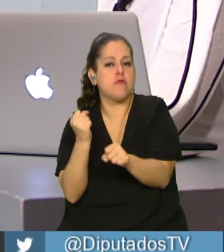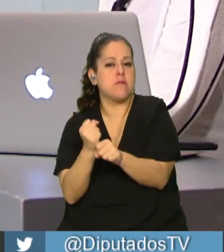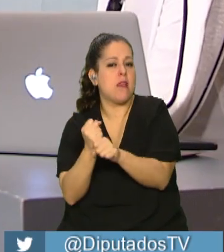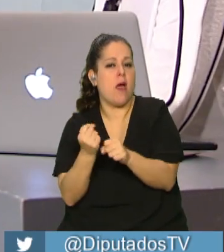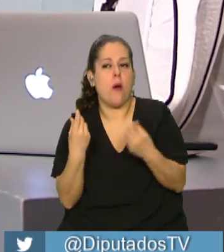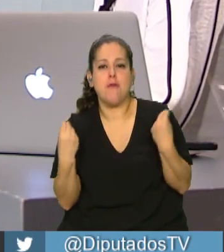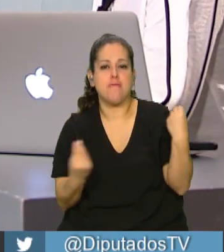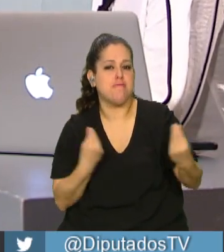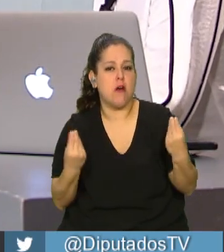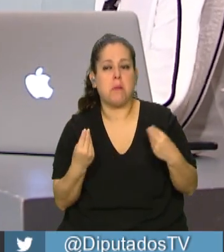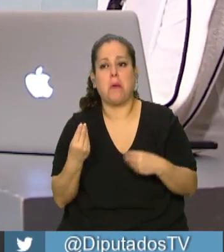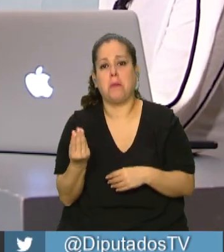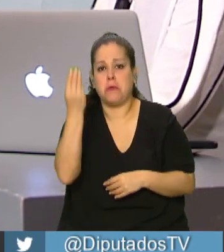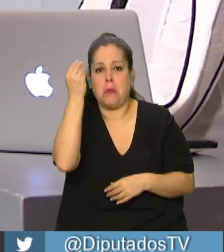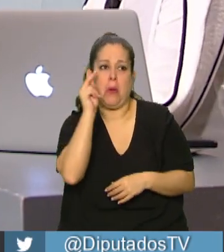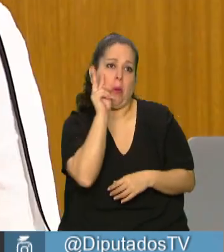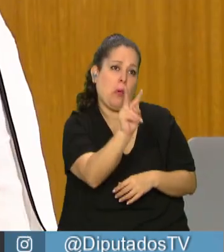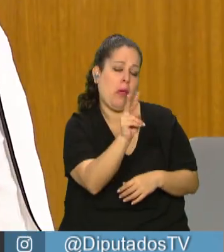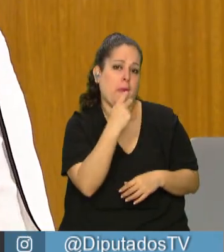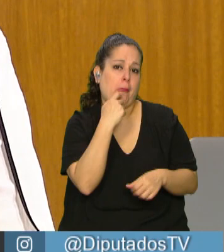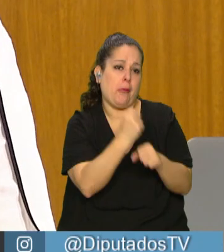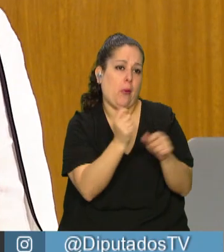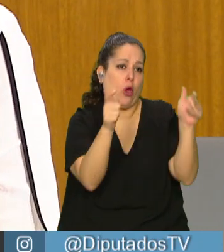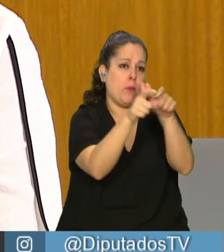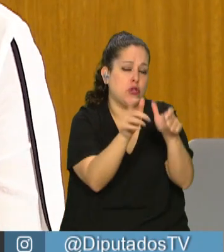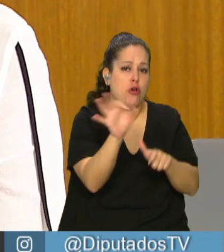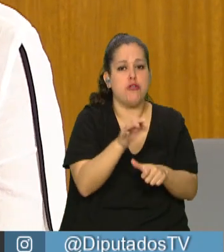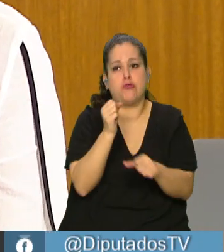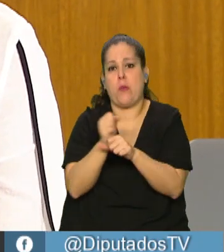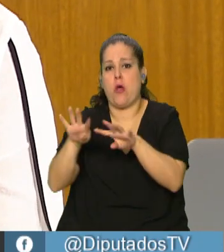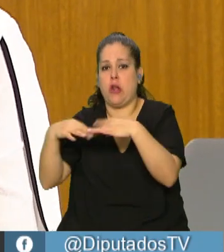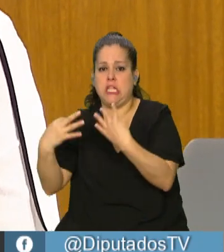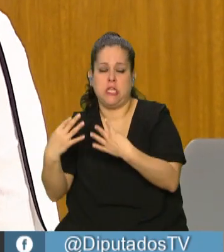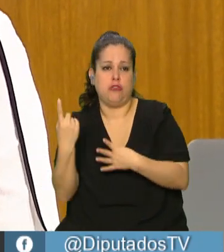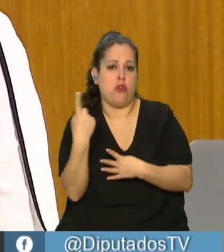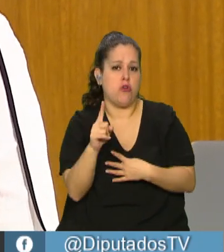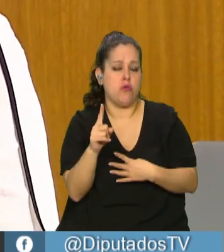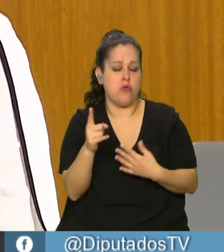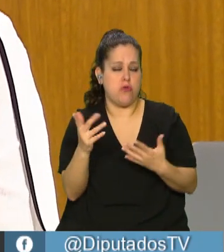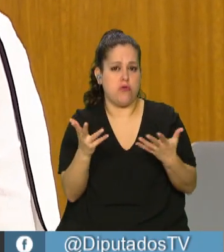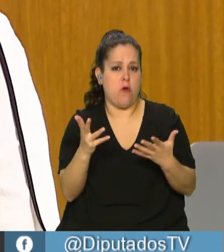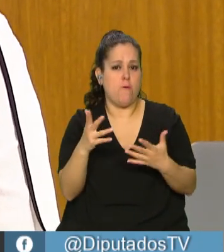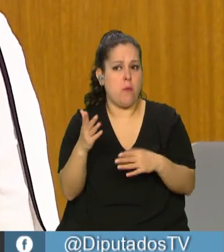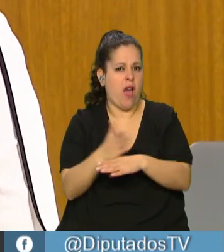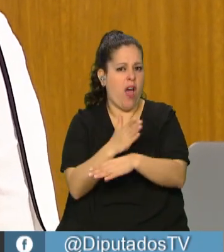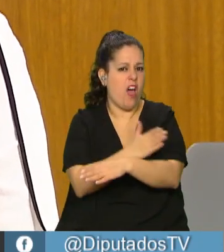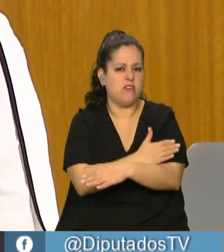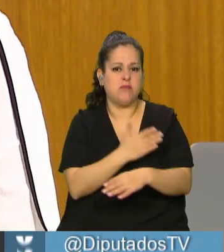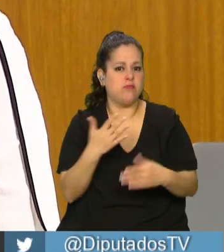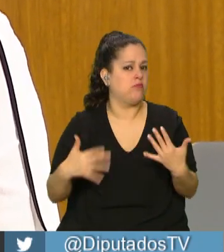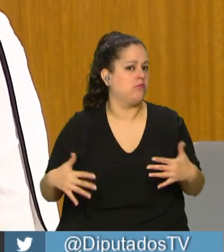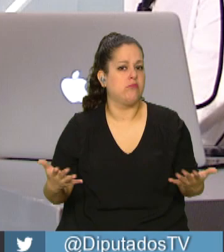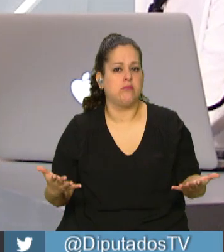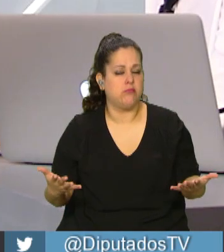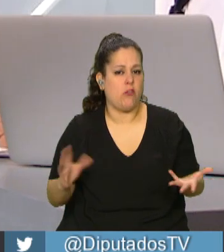veces se ve solo la comisión o solo el debate en el recinto. ¿Hay muchos pasos antes para llegar a esa instancia? Sí,